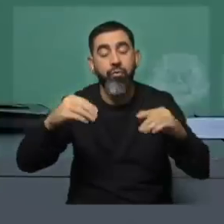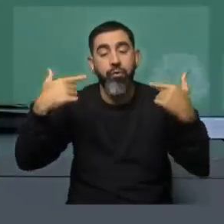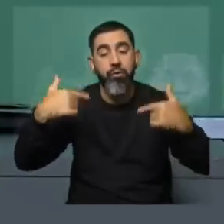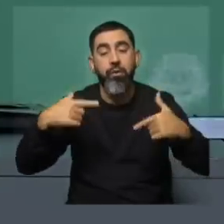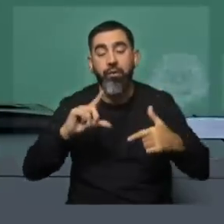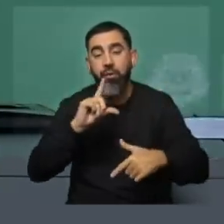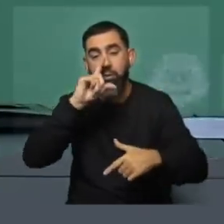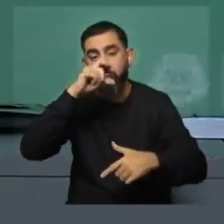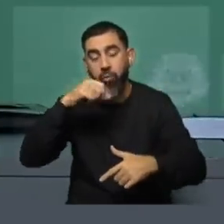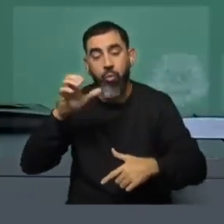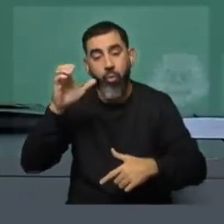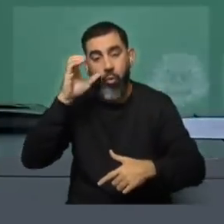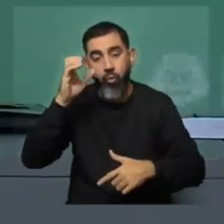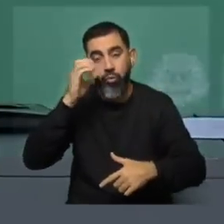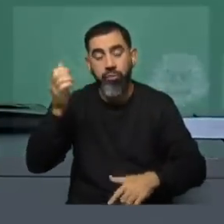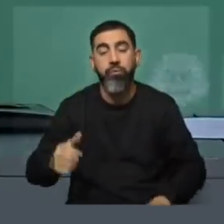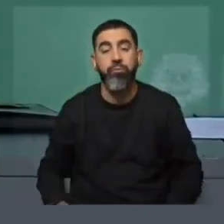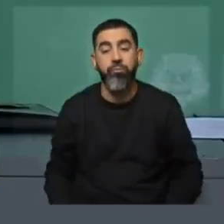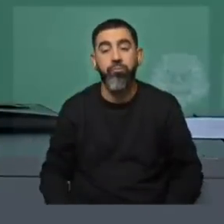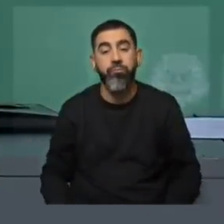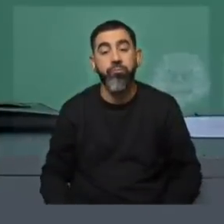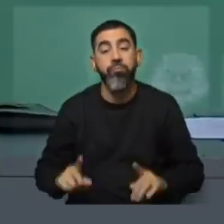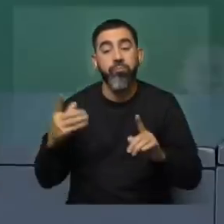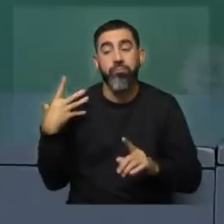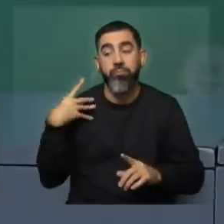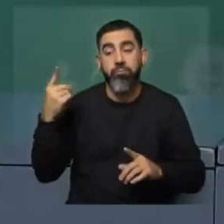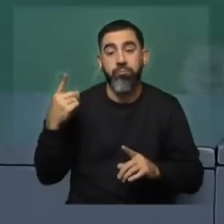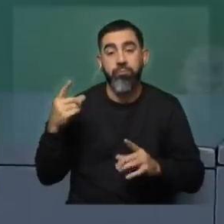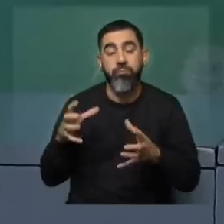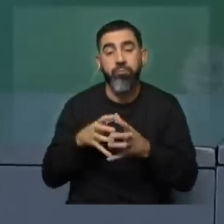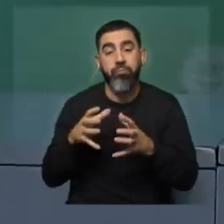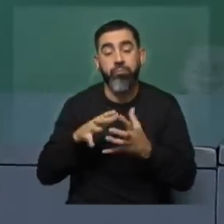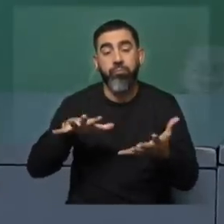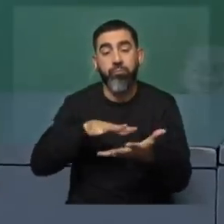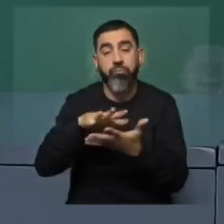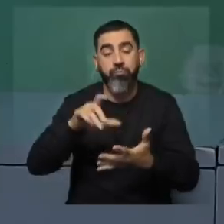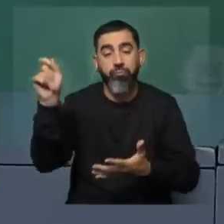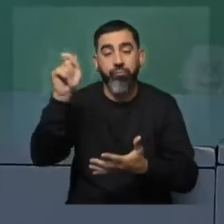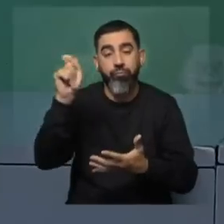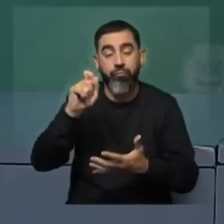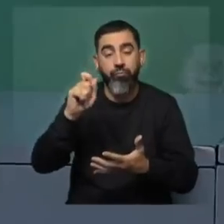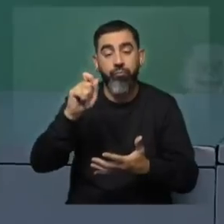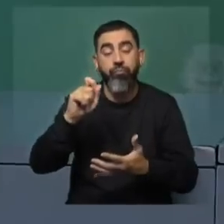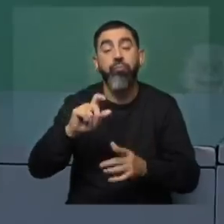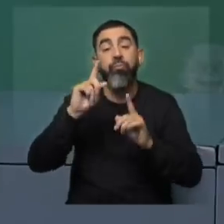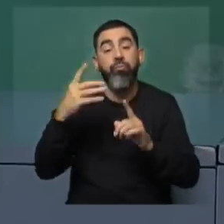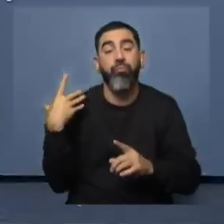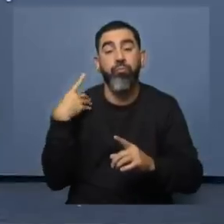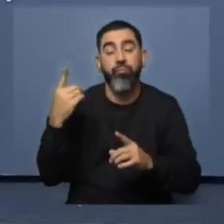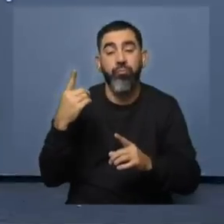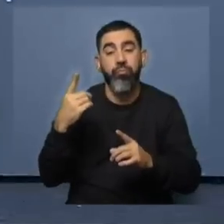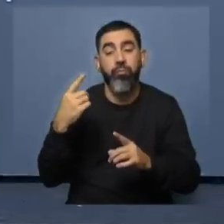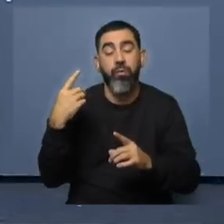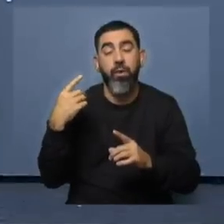la intendenta de Montevideo Carolina cose junto con la directora de la división de espacios públicos Natalia Castro y la directora